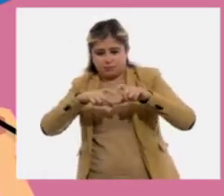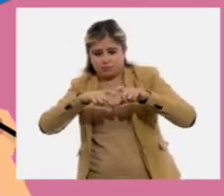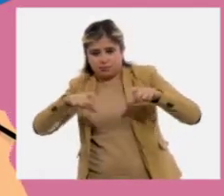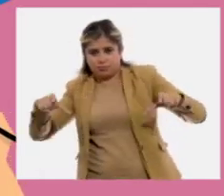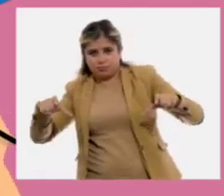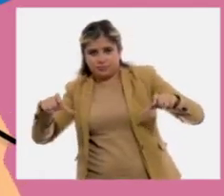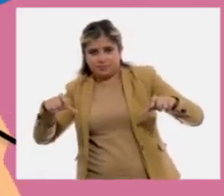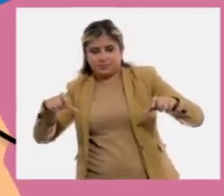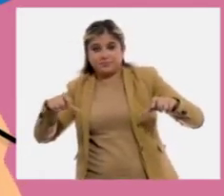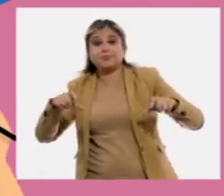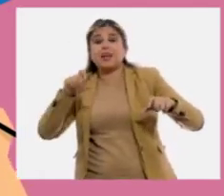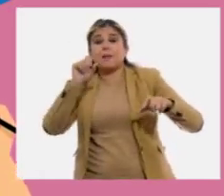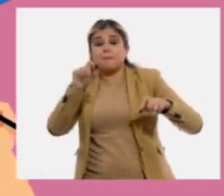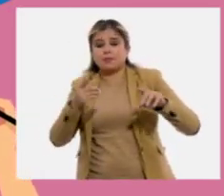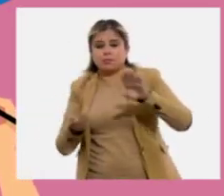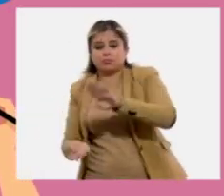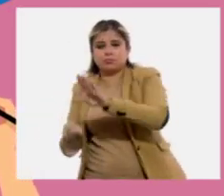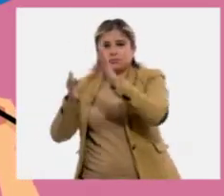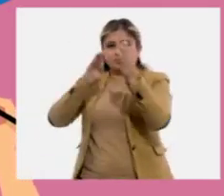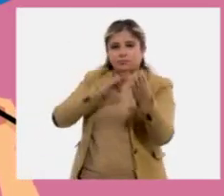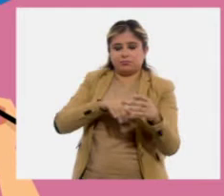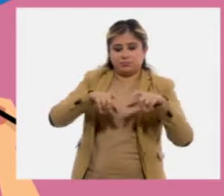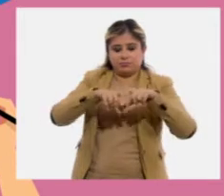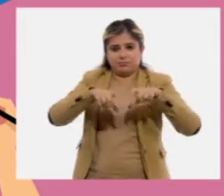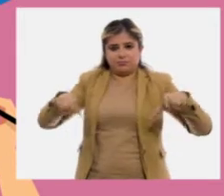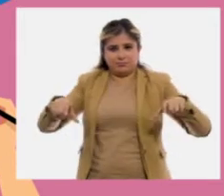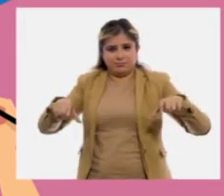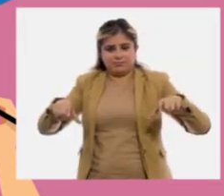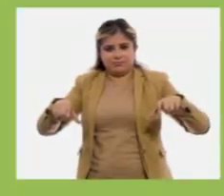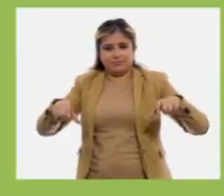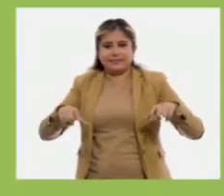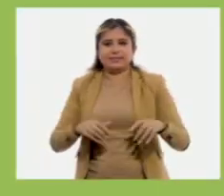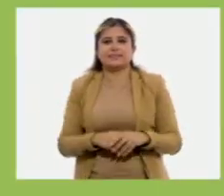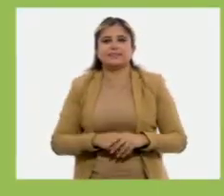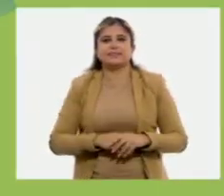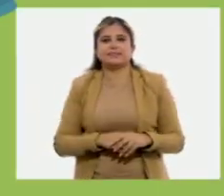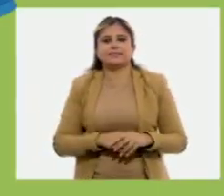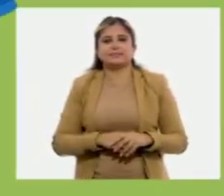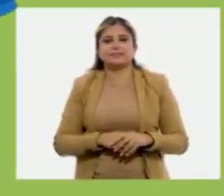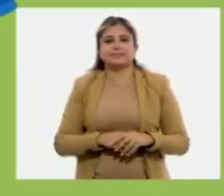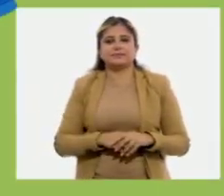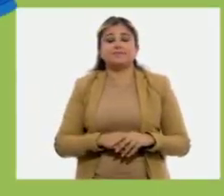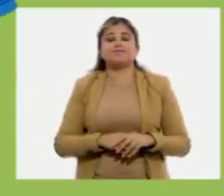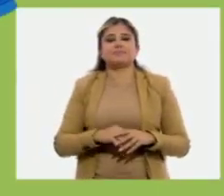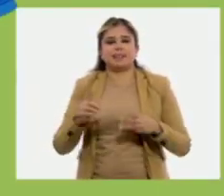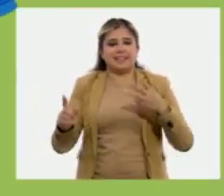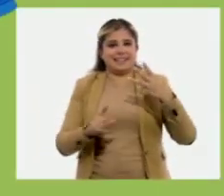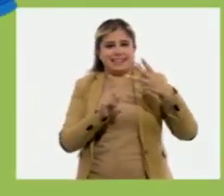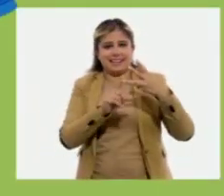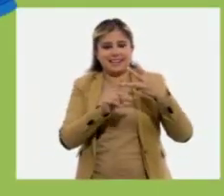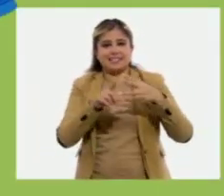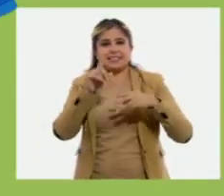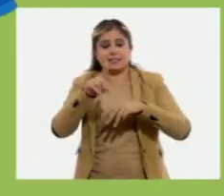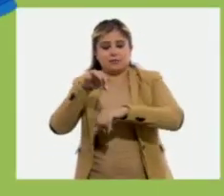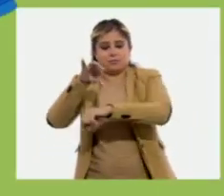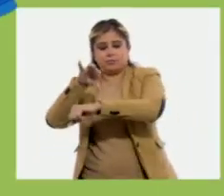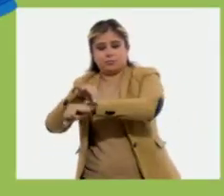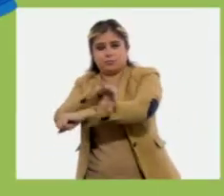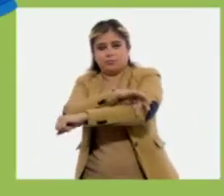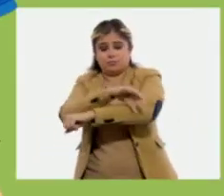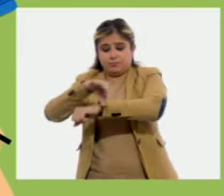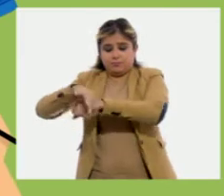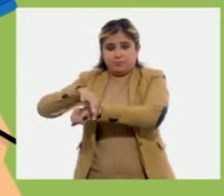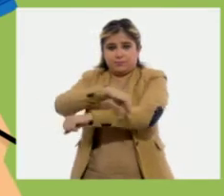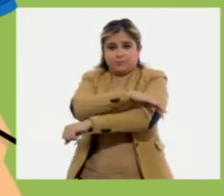arriba. Repite el paso anterior del otro lado de la playera. 3. Traza la línea